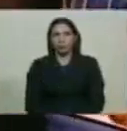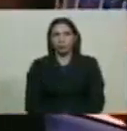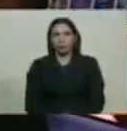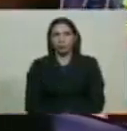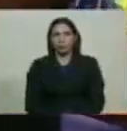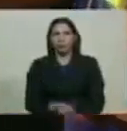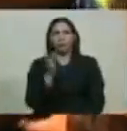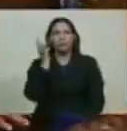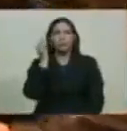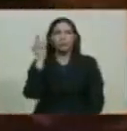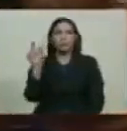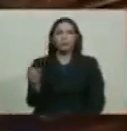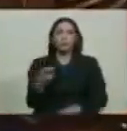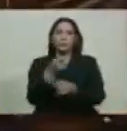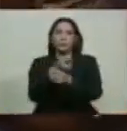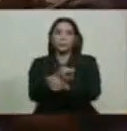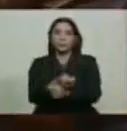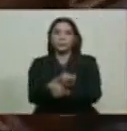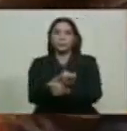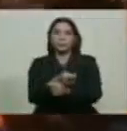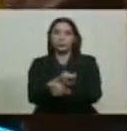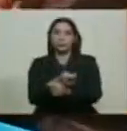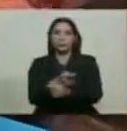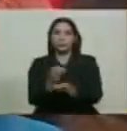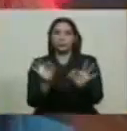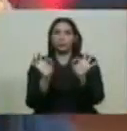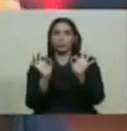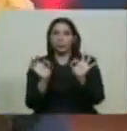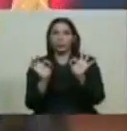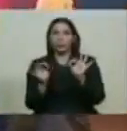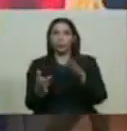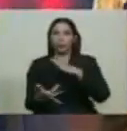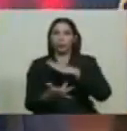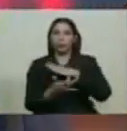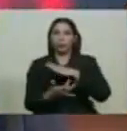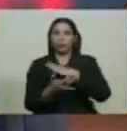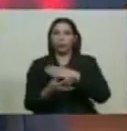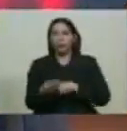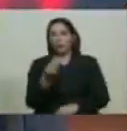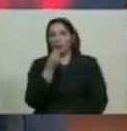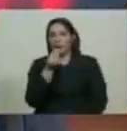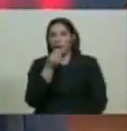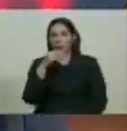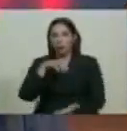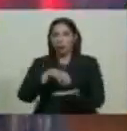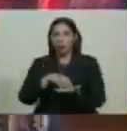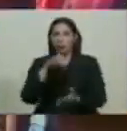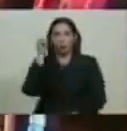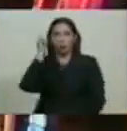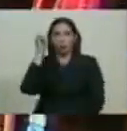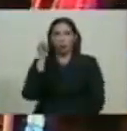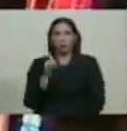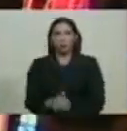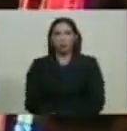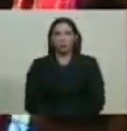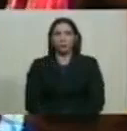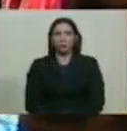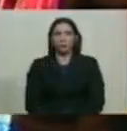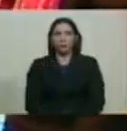María Rocibel Barco Mercat, especialidad técnica de alimentos del Estado Yaracuy.